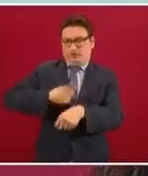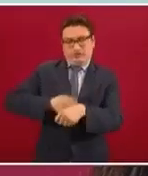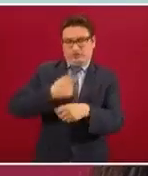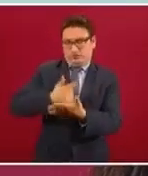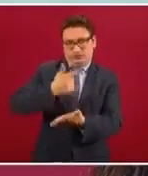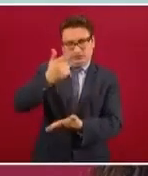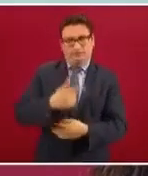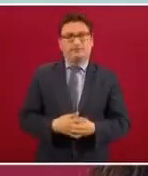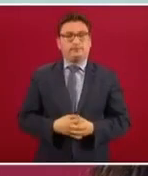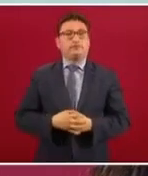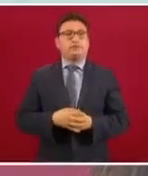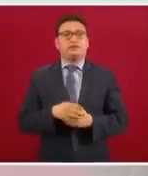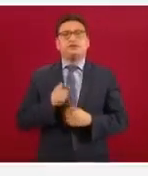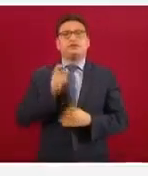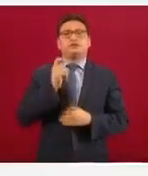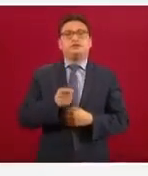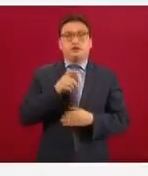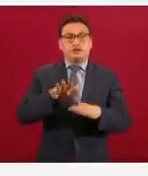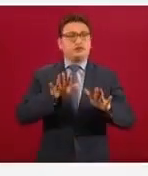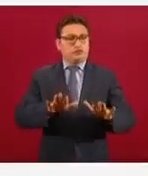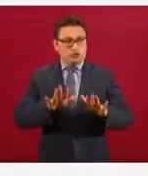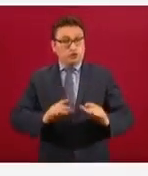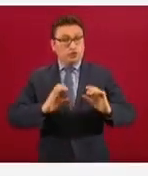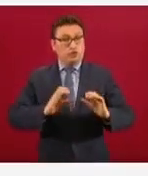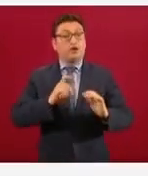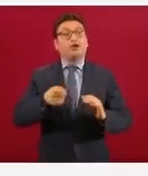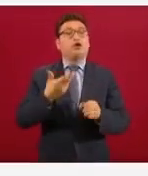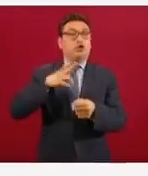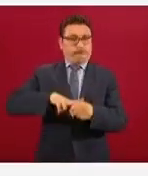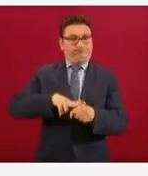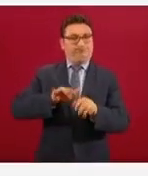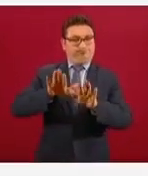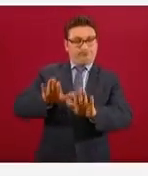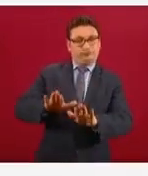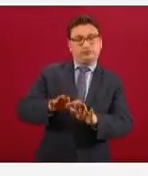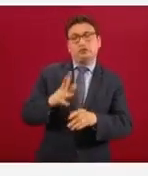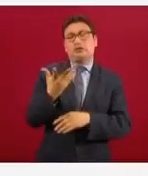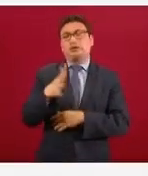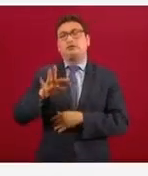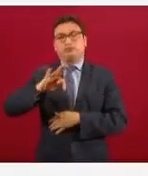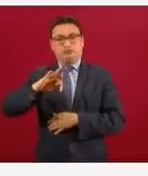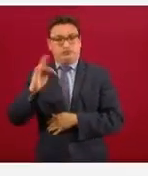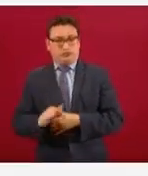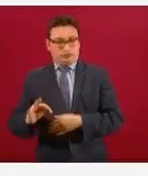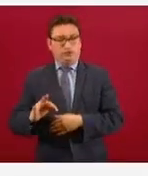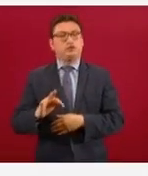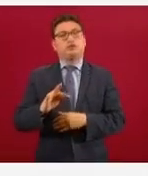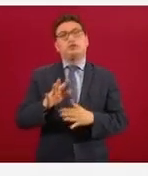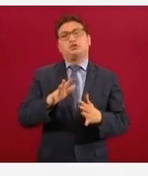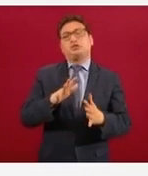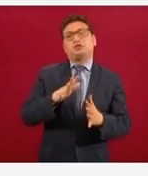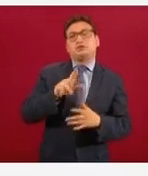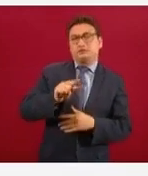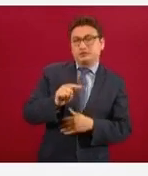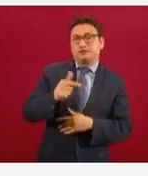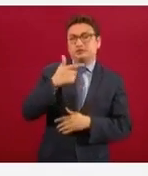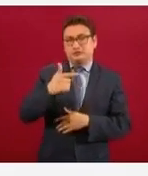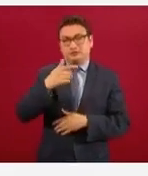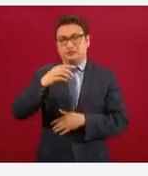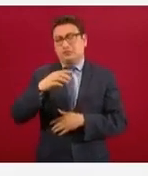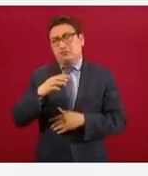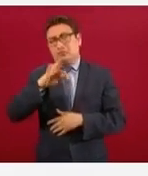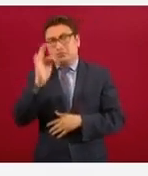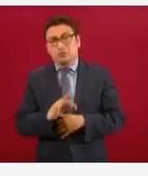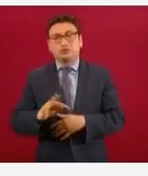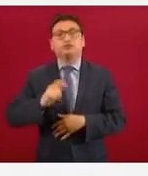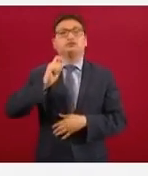y se encuentran estables, aunque hospitalizados, casi 10%, y el 77%